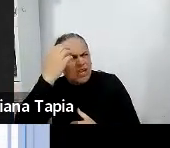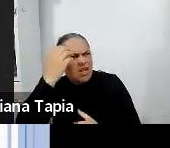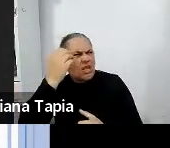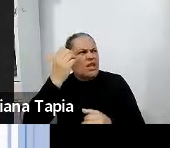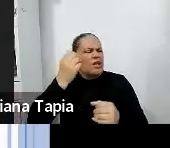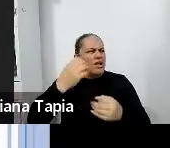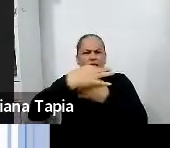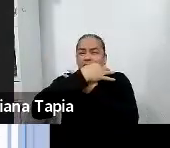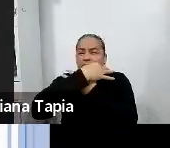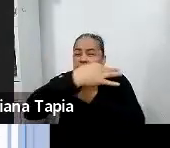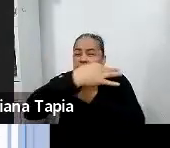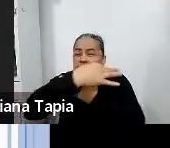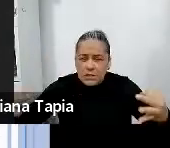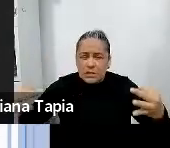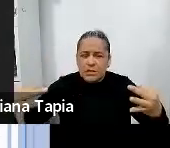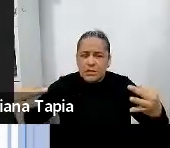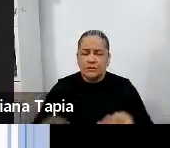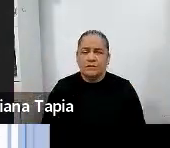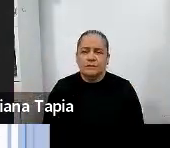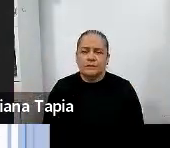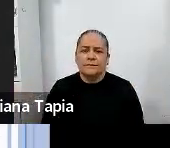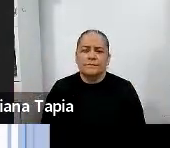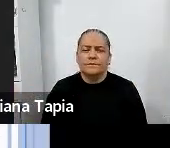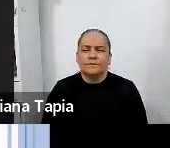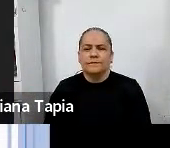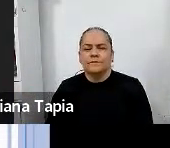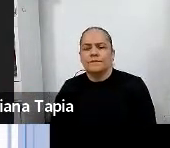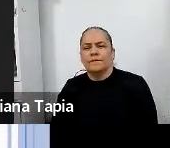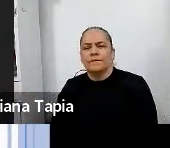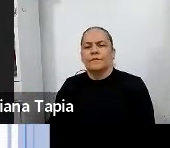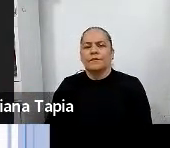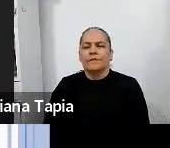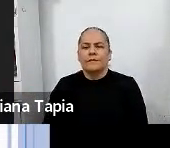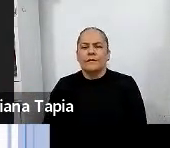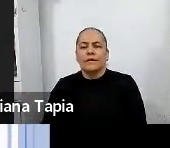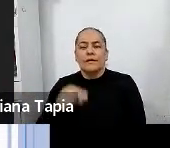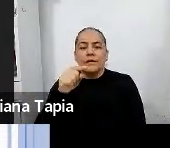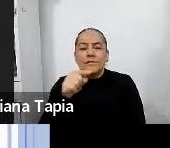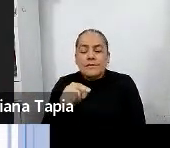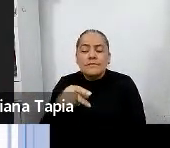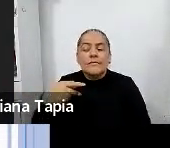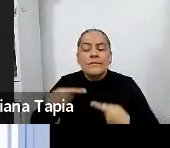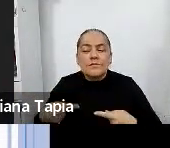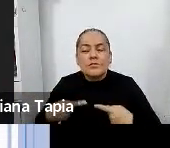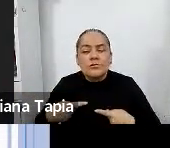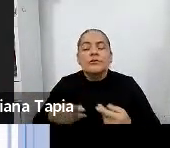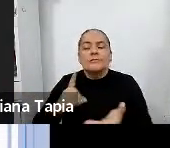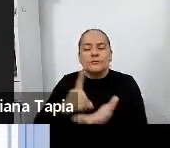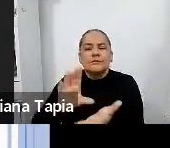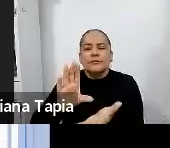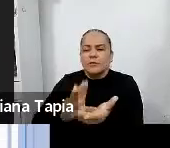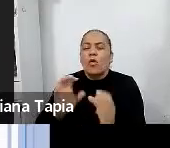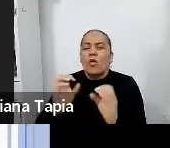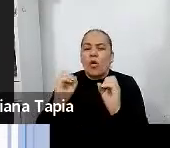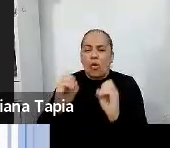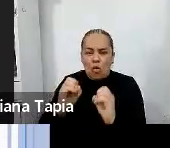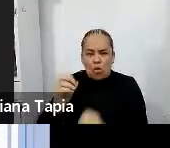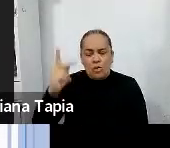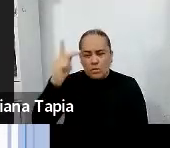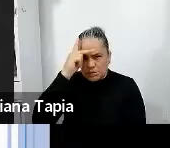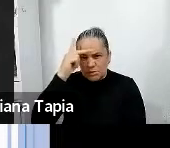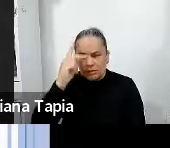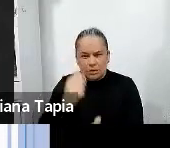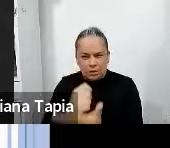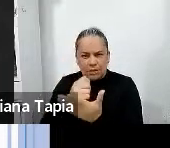paciente, ¿sí?, con enfermedad psiquiátrica o discapacidad va a estar en un ambiente seguro. ¿Vale? Bueno,